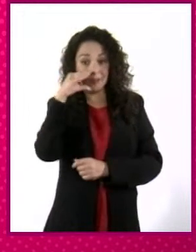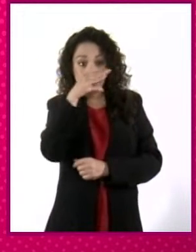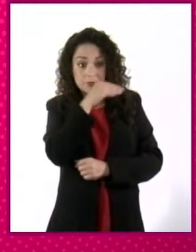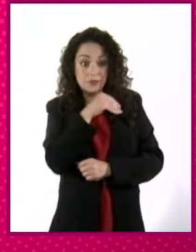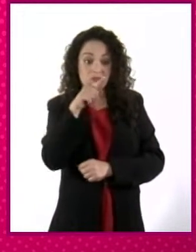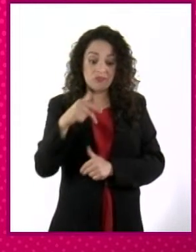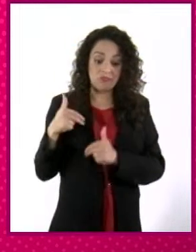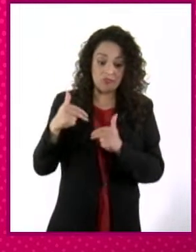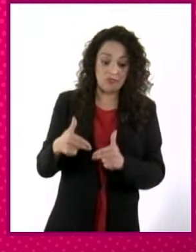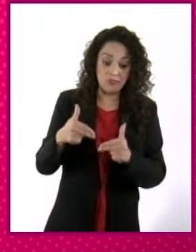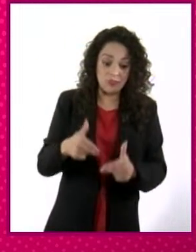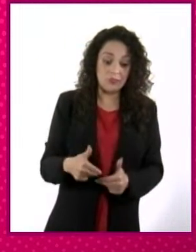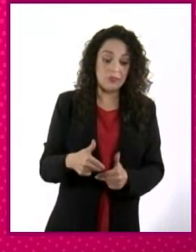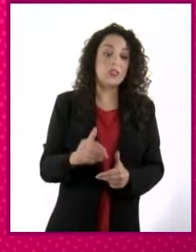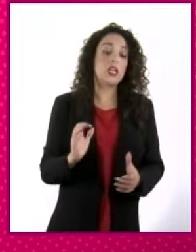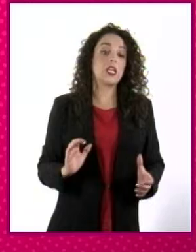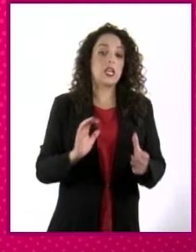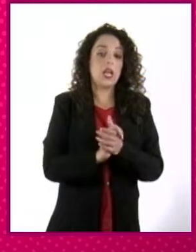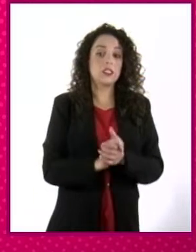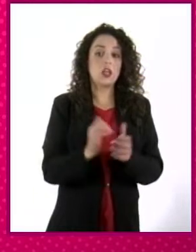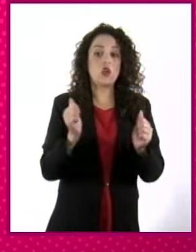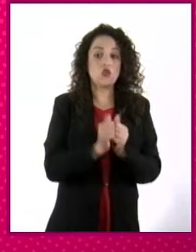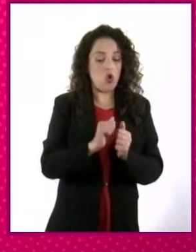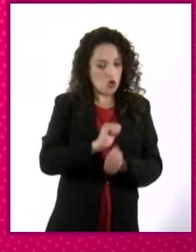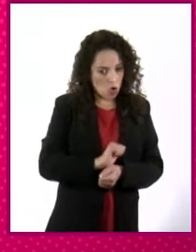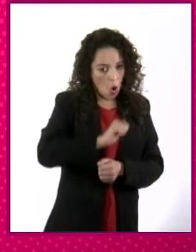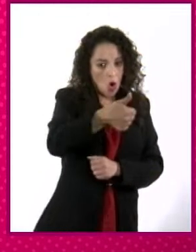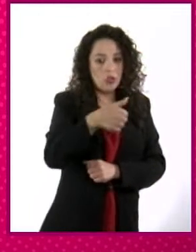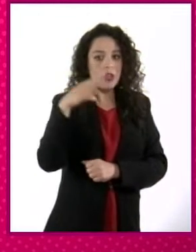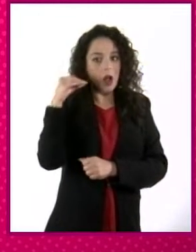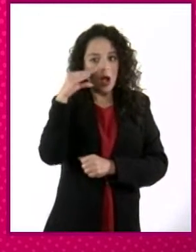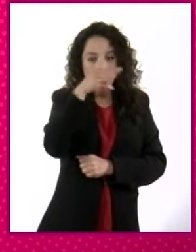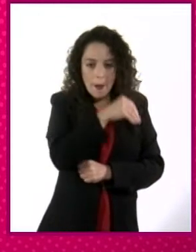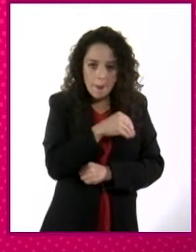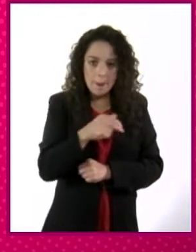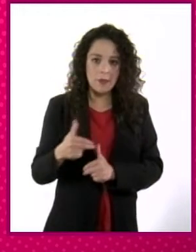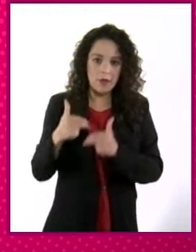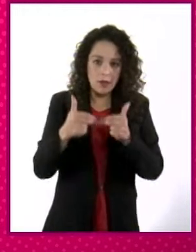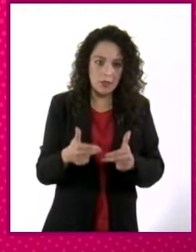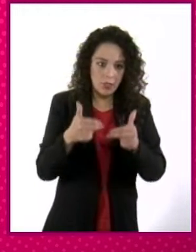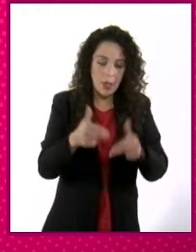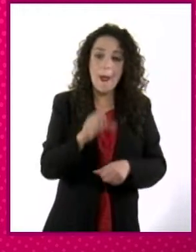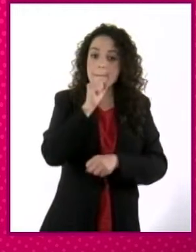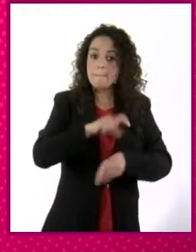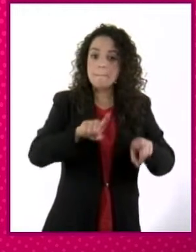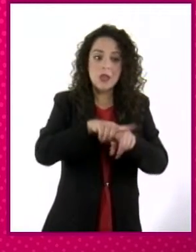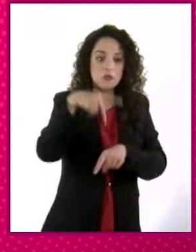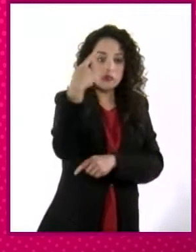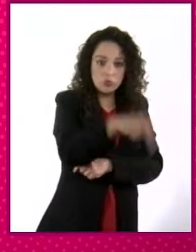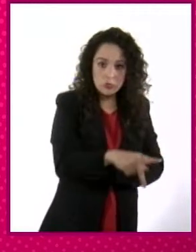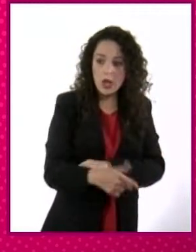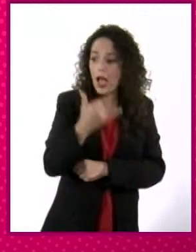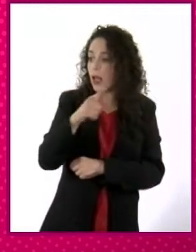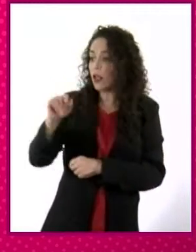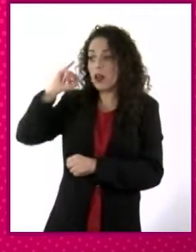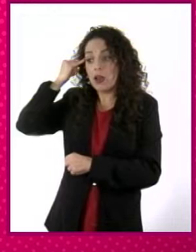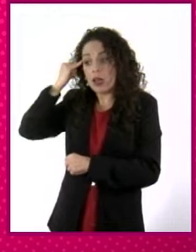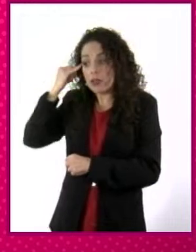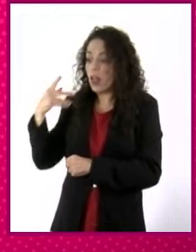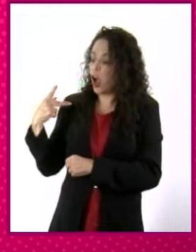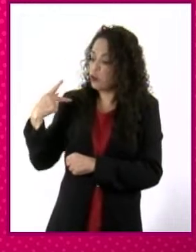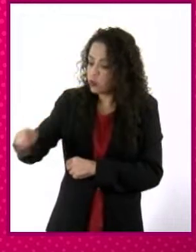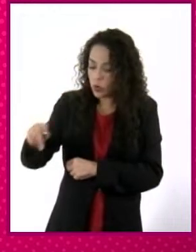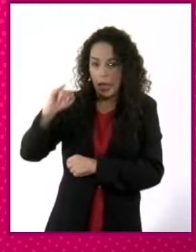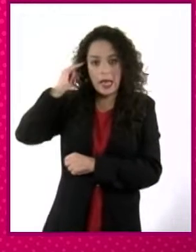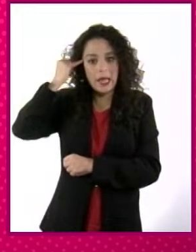sus descendientes se casaran con otros africanos y afrodescendientes y los indígenas con los propios indígenas, lo cierto